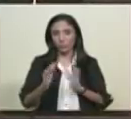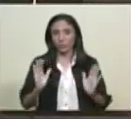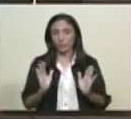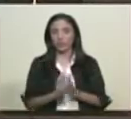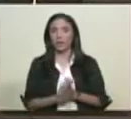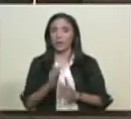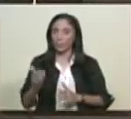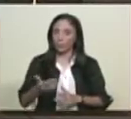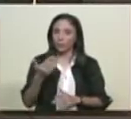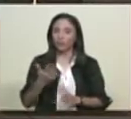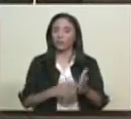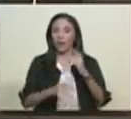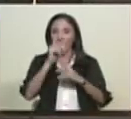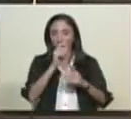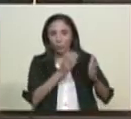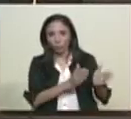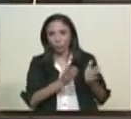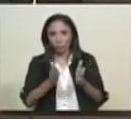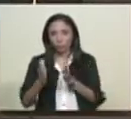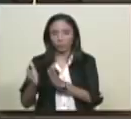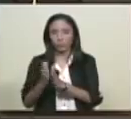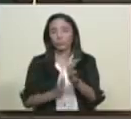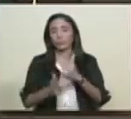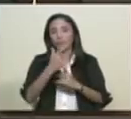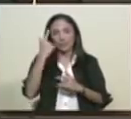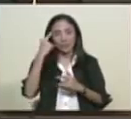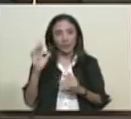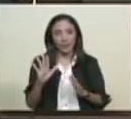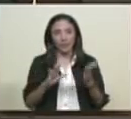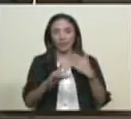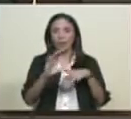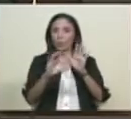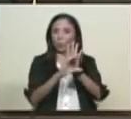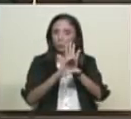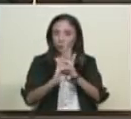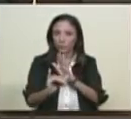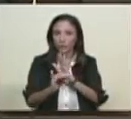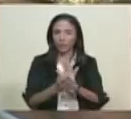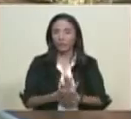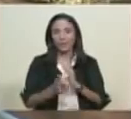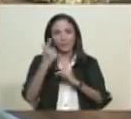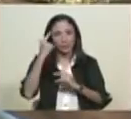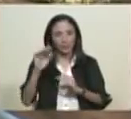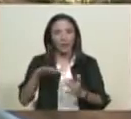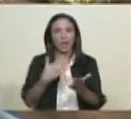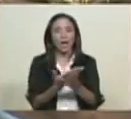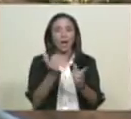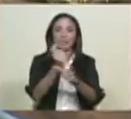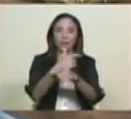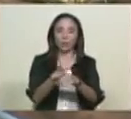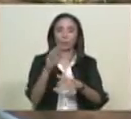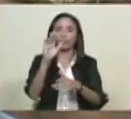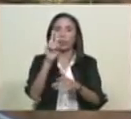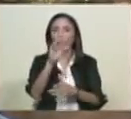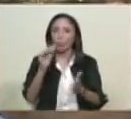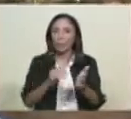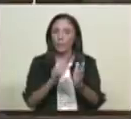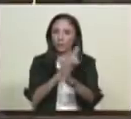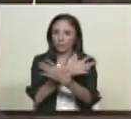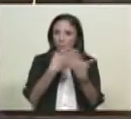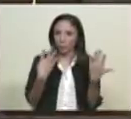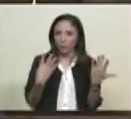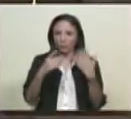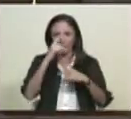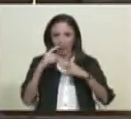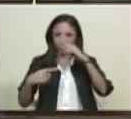un periodo estimado hasta el 2019, hasta ahora, hasta agosto del 2019. Correcto, para hacer todo su